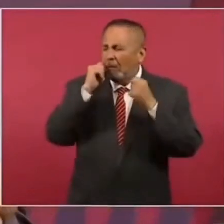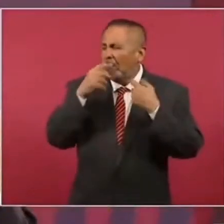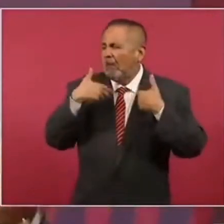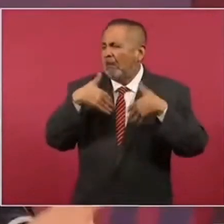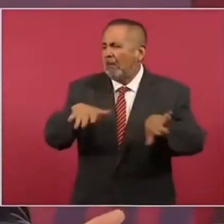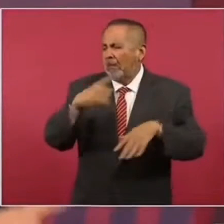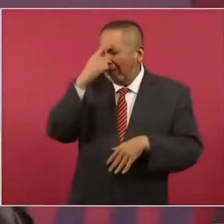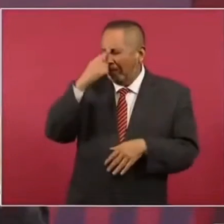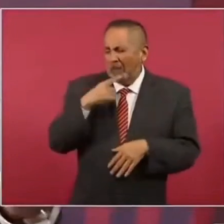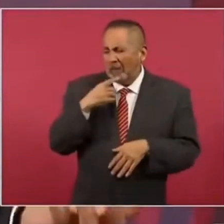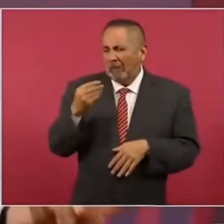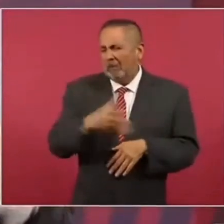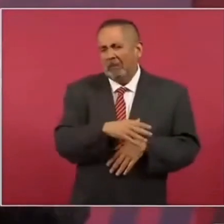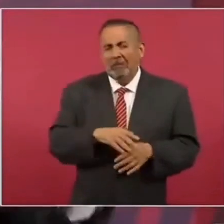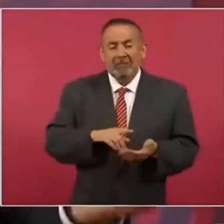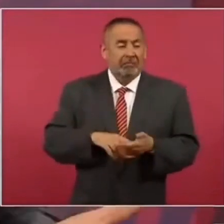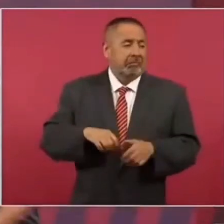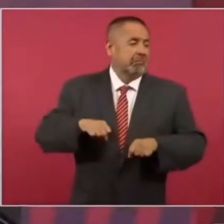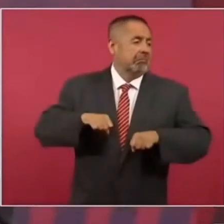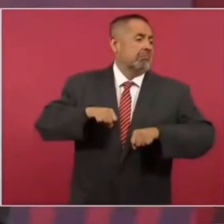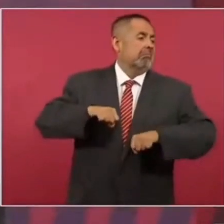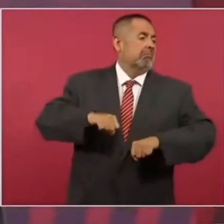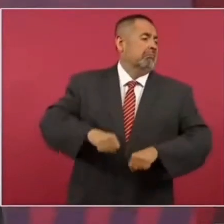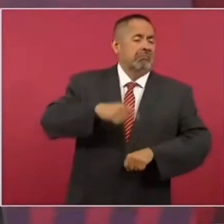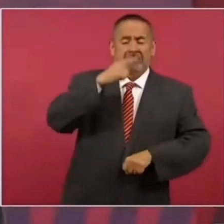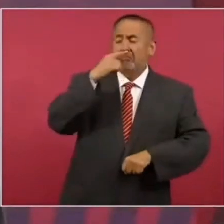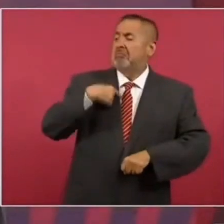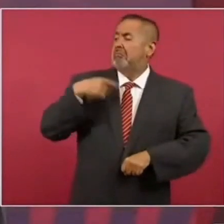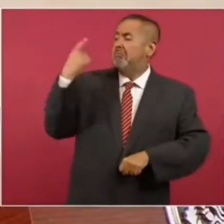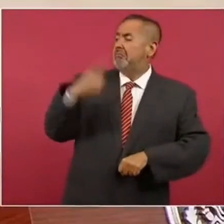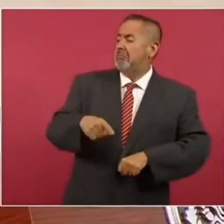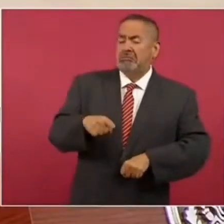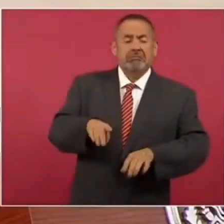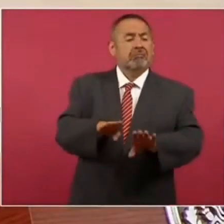Es mucha la arrogancia, la prepotencia.